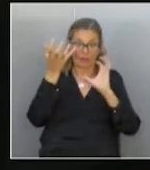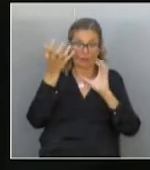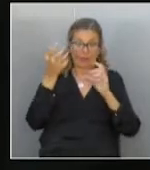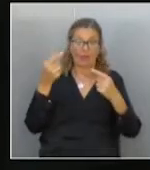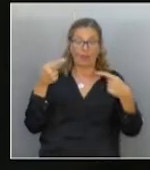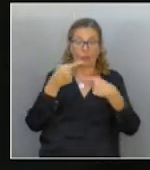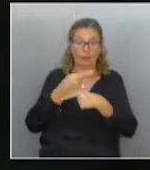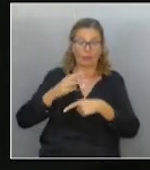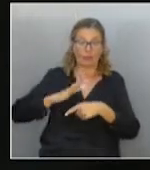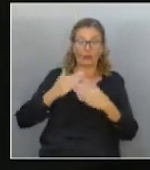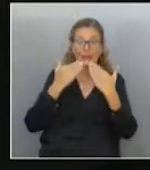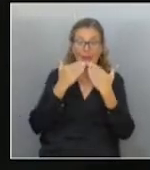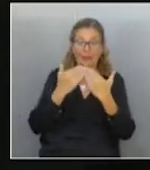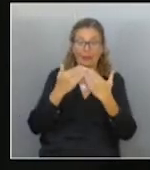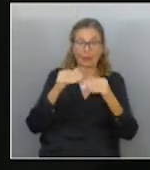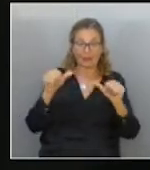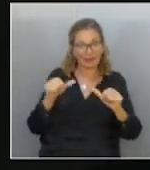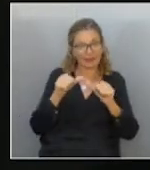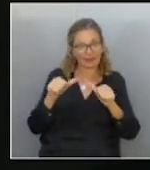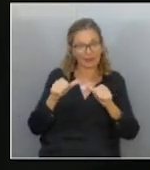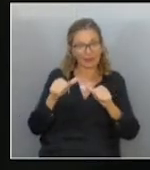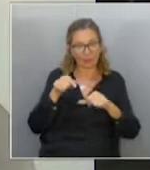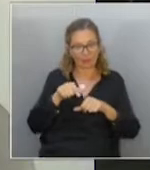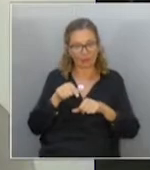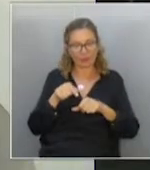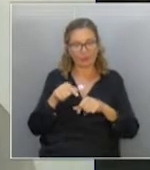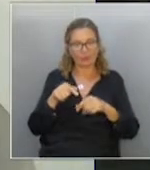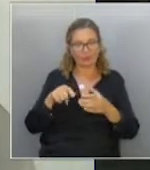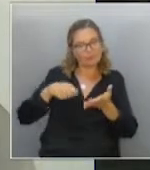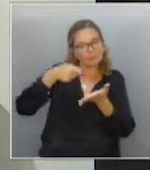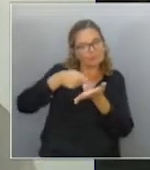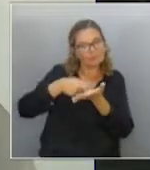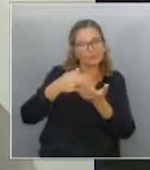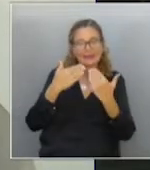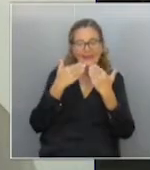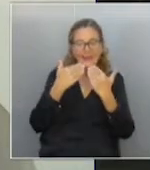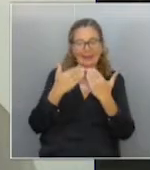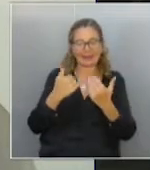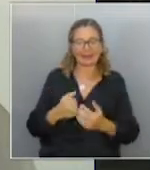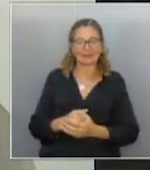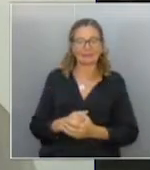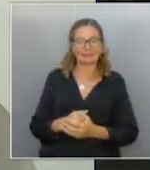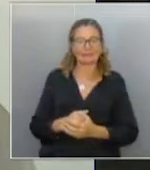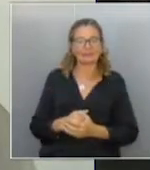nosotras. Gracias por estar haciendo, aportando el granito de arena. Gracias. Por favor.